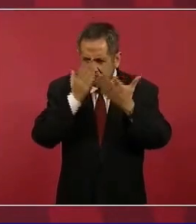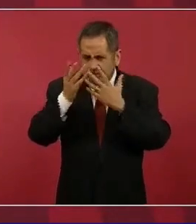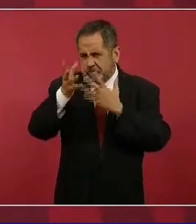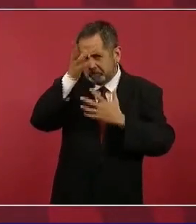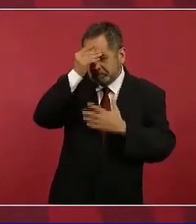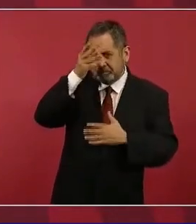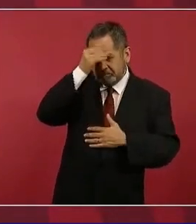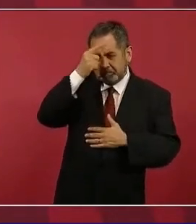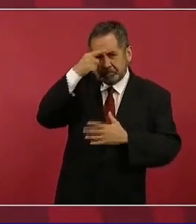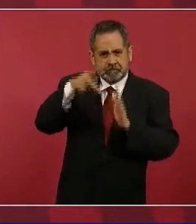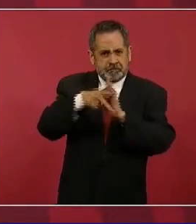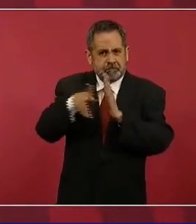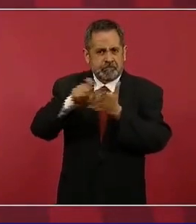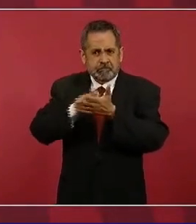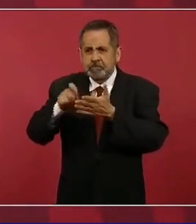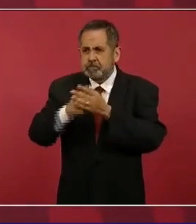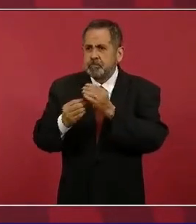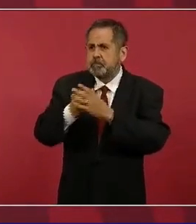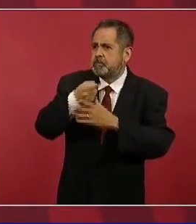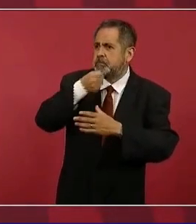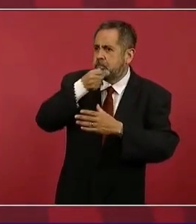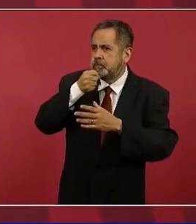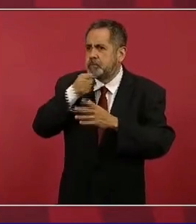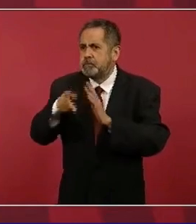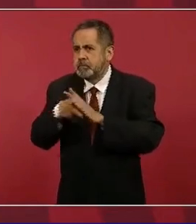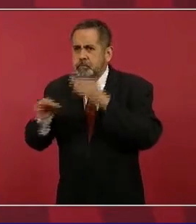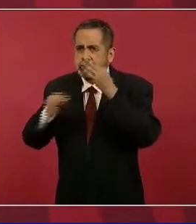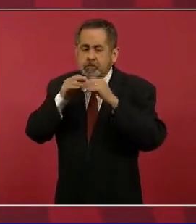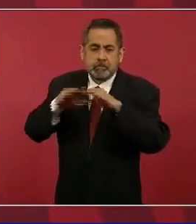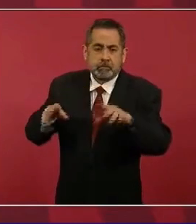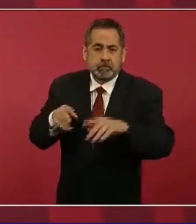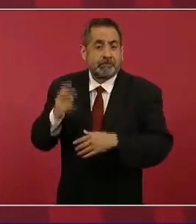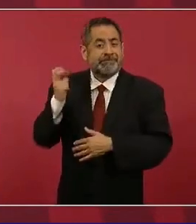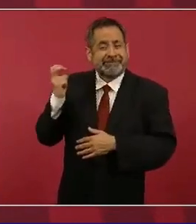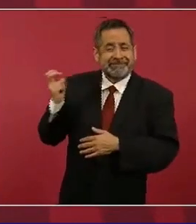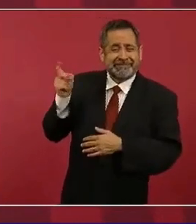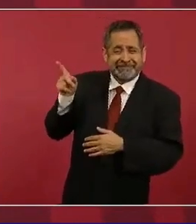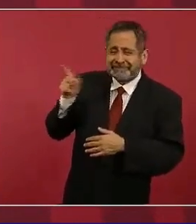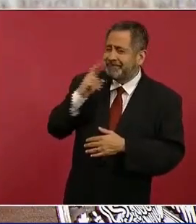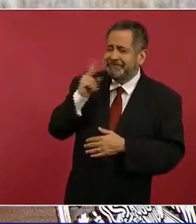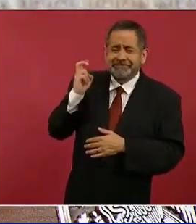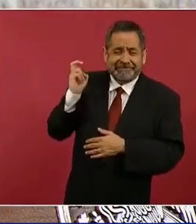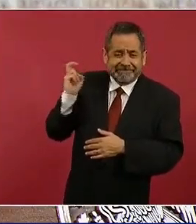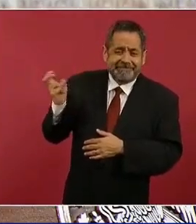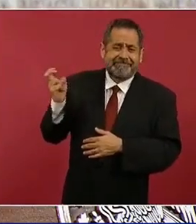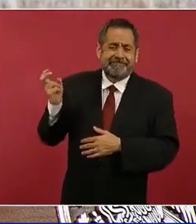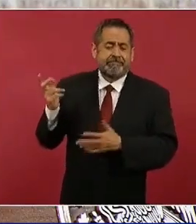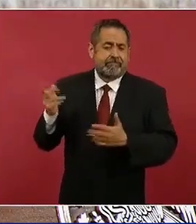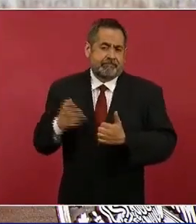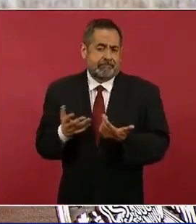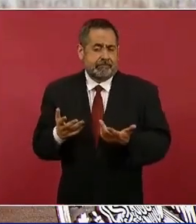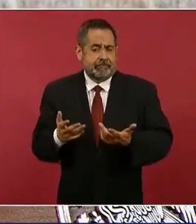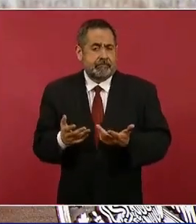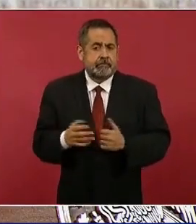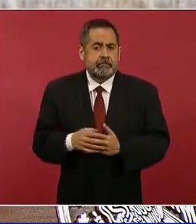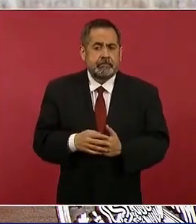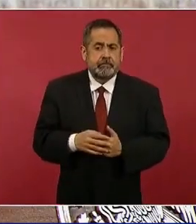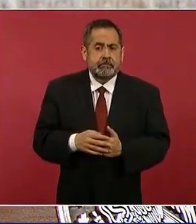formándose y haciendo un nuevo periodismo en México. A partir de esto, no hay